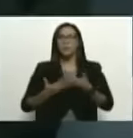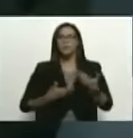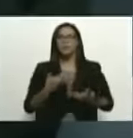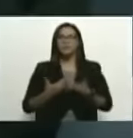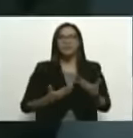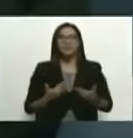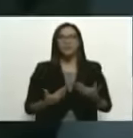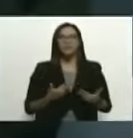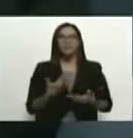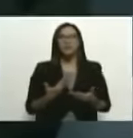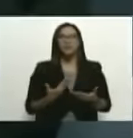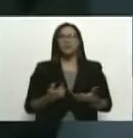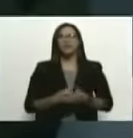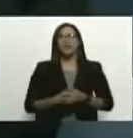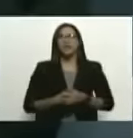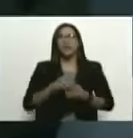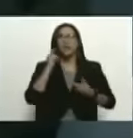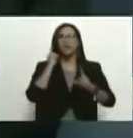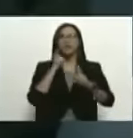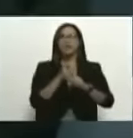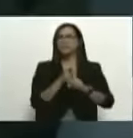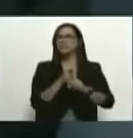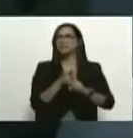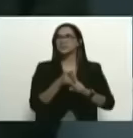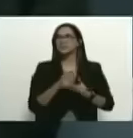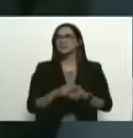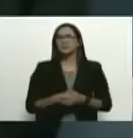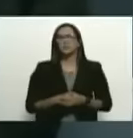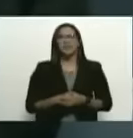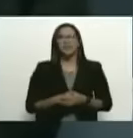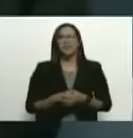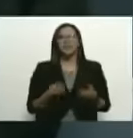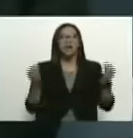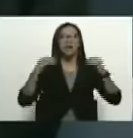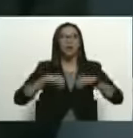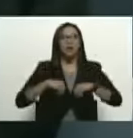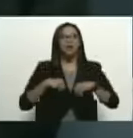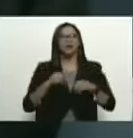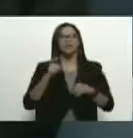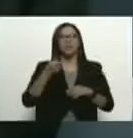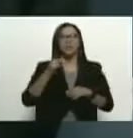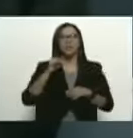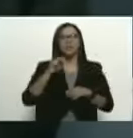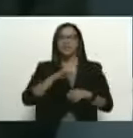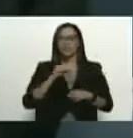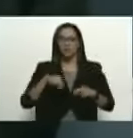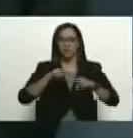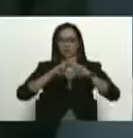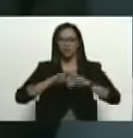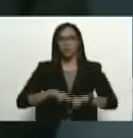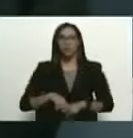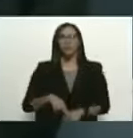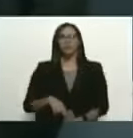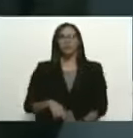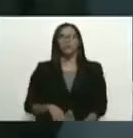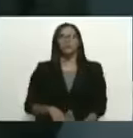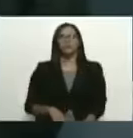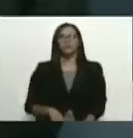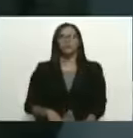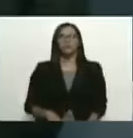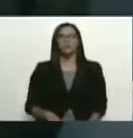de 1899, y también el acuerdo de Ginebra, que no es nulo ni írrito, que está pegado de